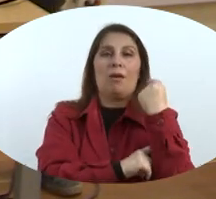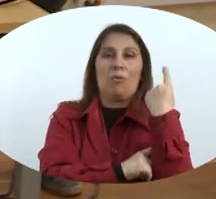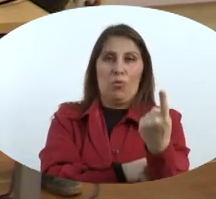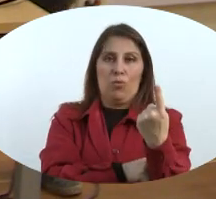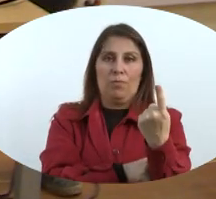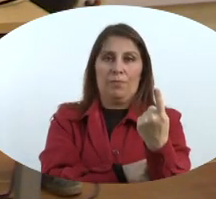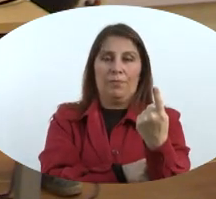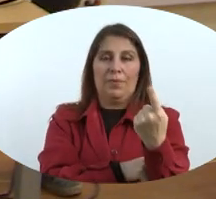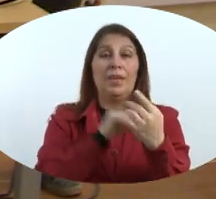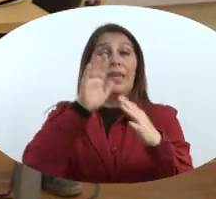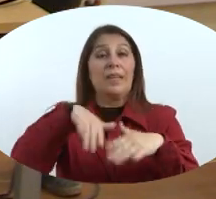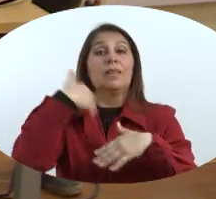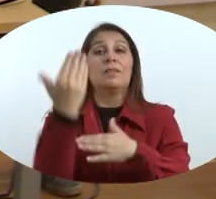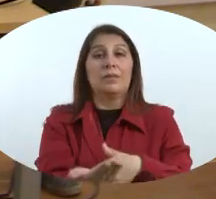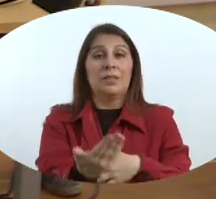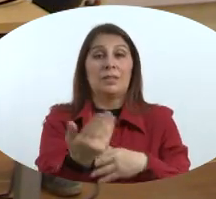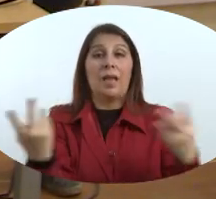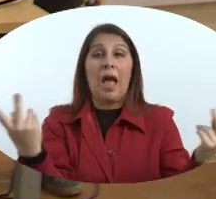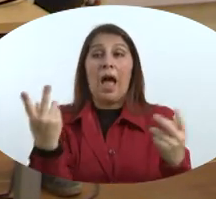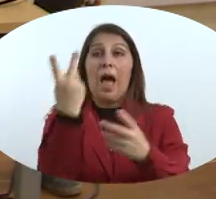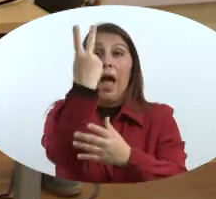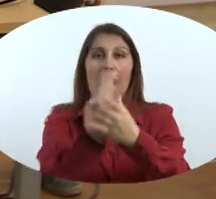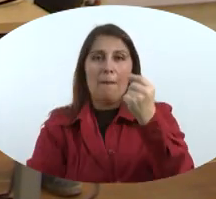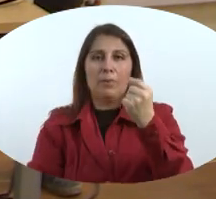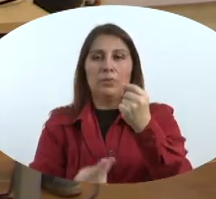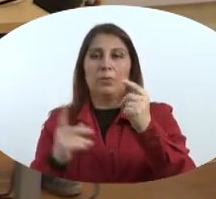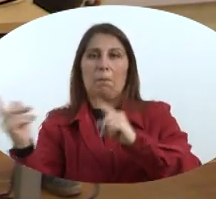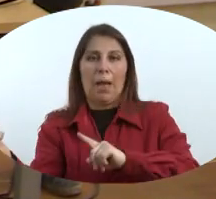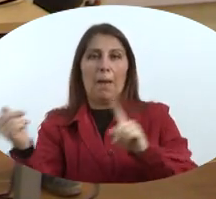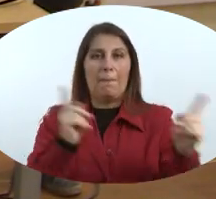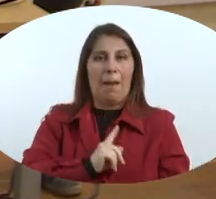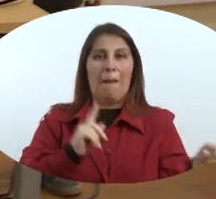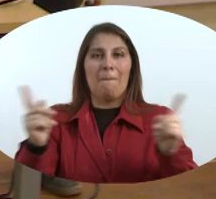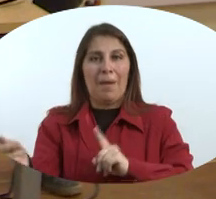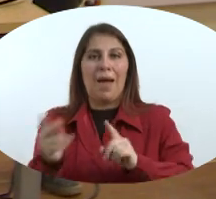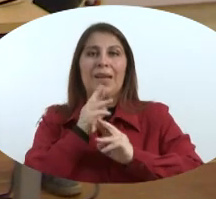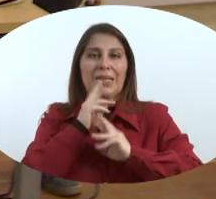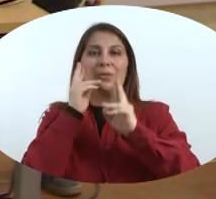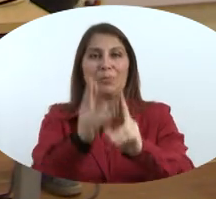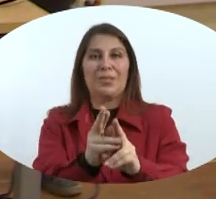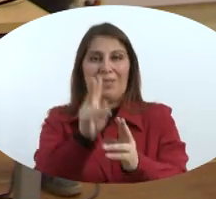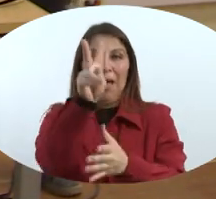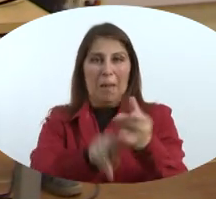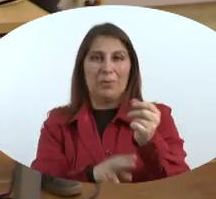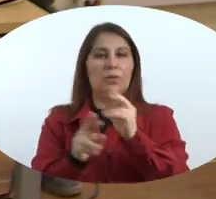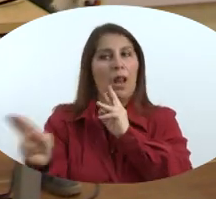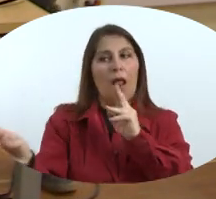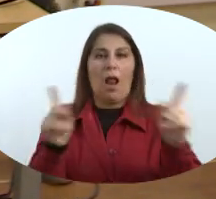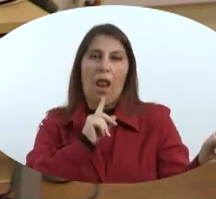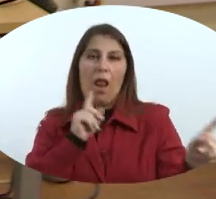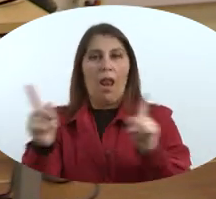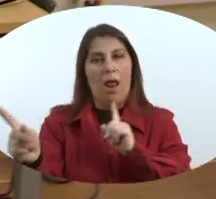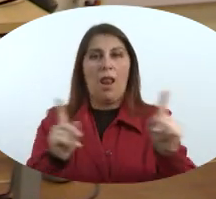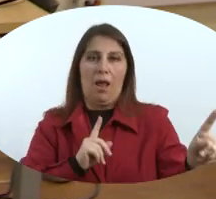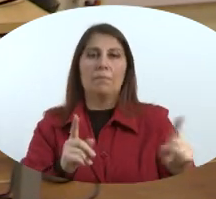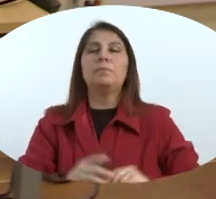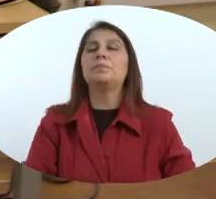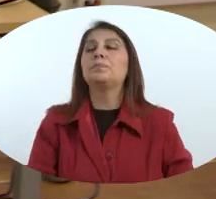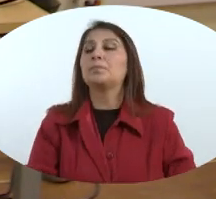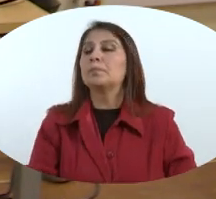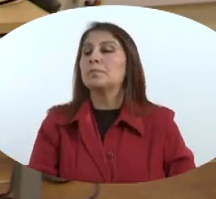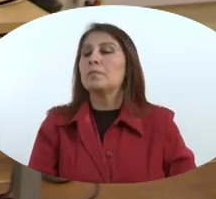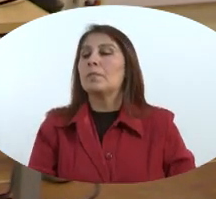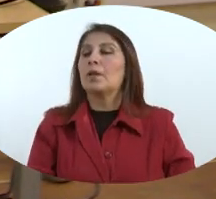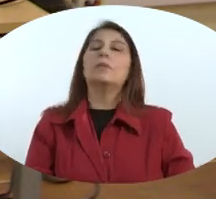la plancha número uno y después de eso comenzamos a intercalar las respuestas vale entonces